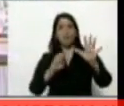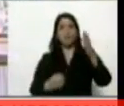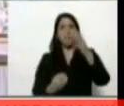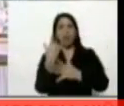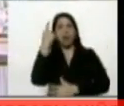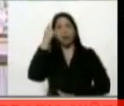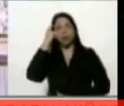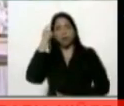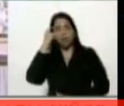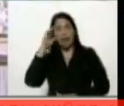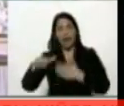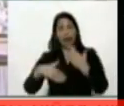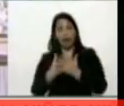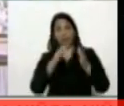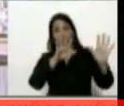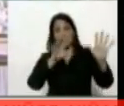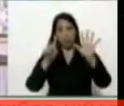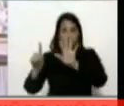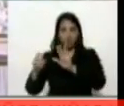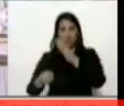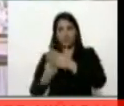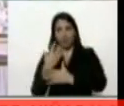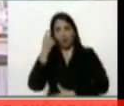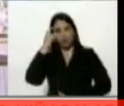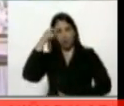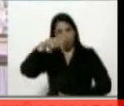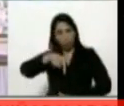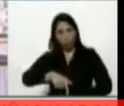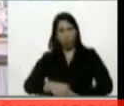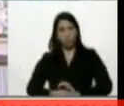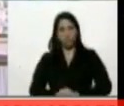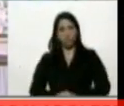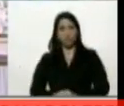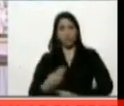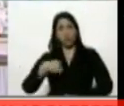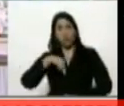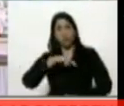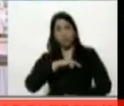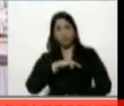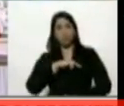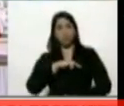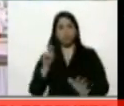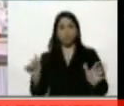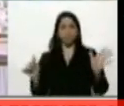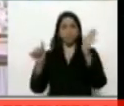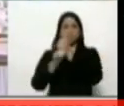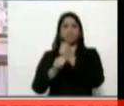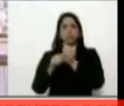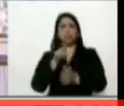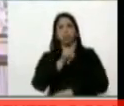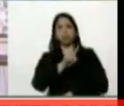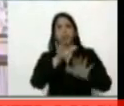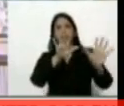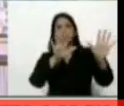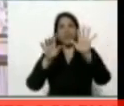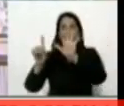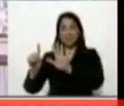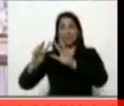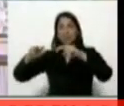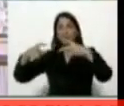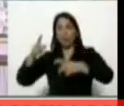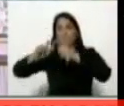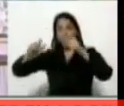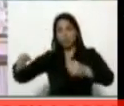Delcy Rodríguez, perdón, sigue viajando. Y ahora, gracias a un viaje que hizo